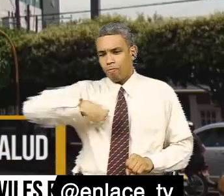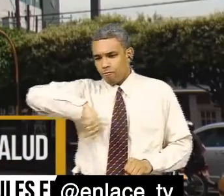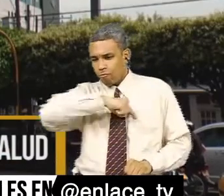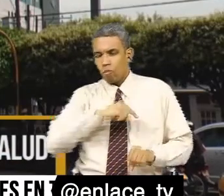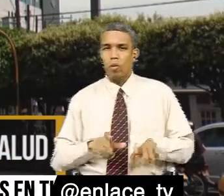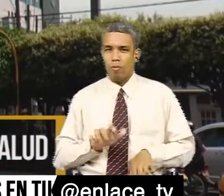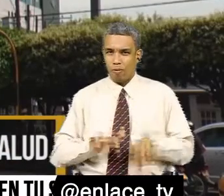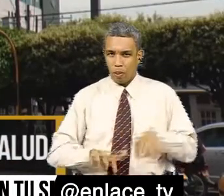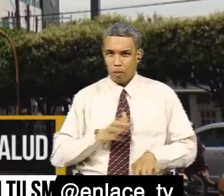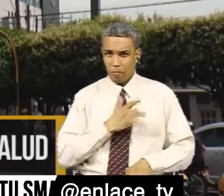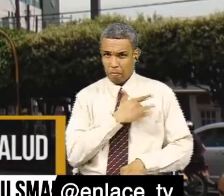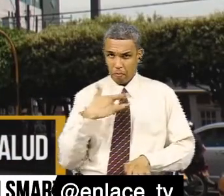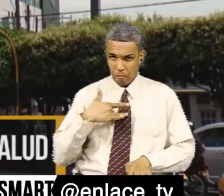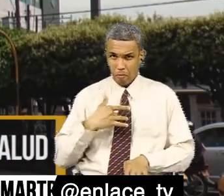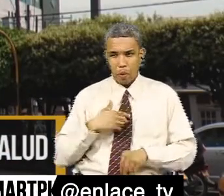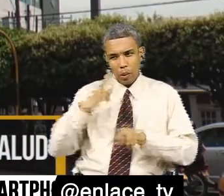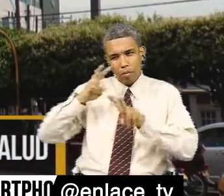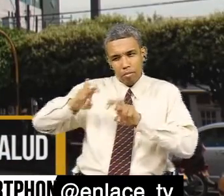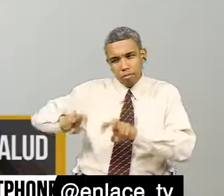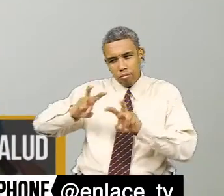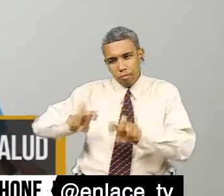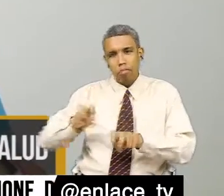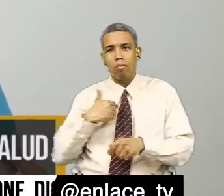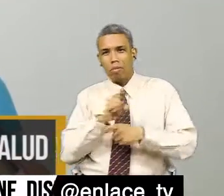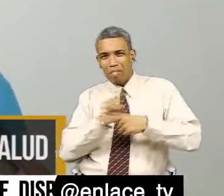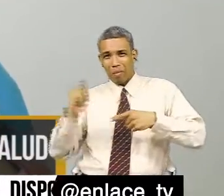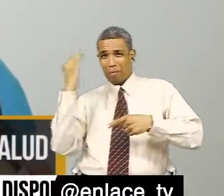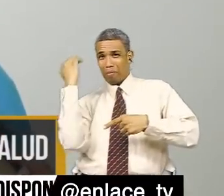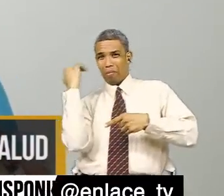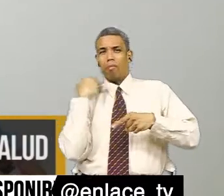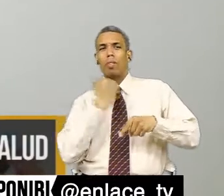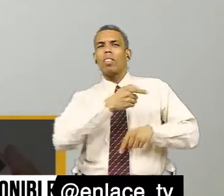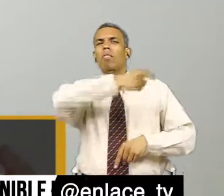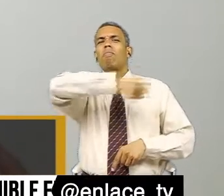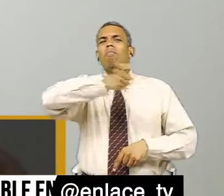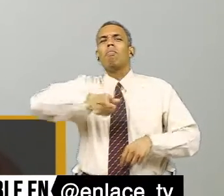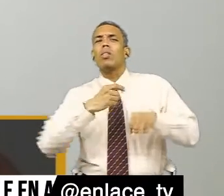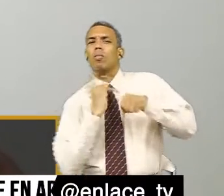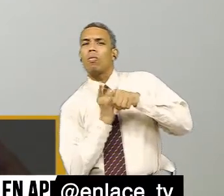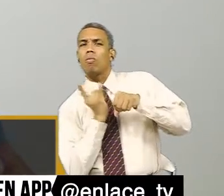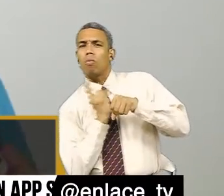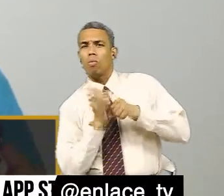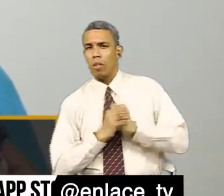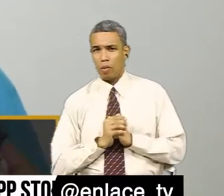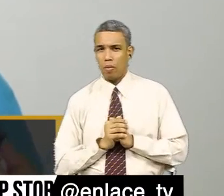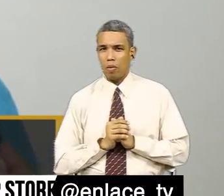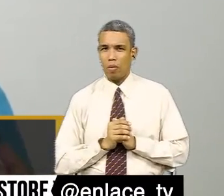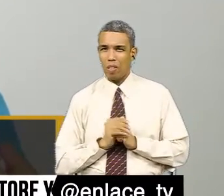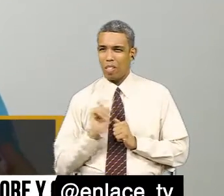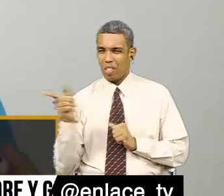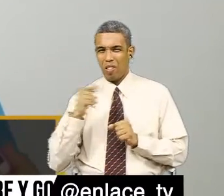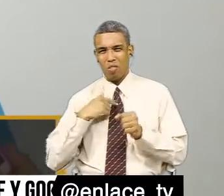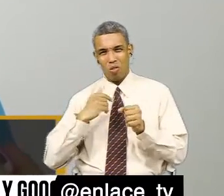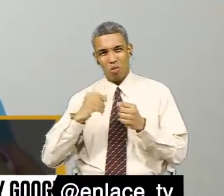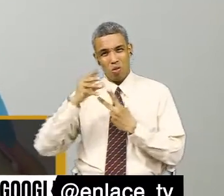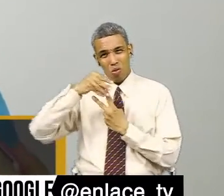no se les prestó el servicio de urgencia la semana anterior. Nosotros como Secretaría estamos investigando, soportando esos casos para hacer las